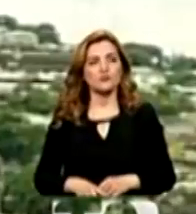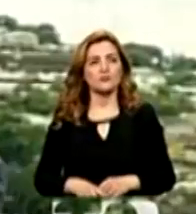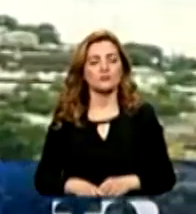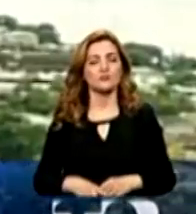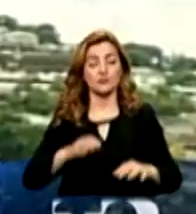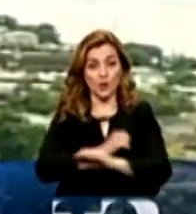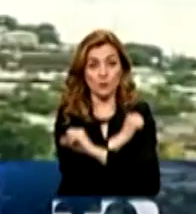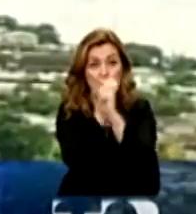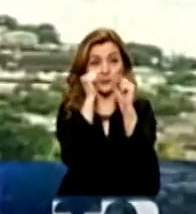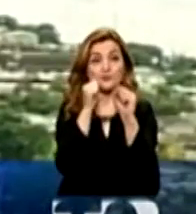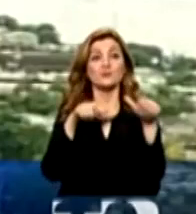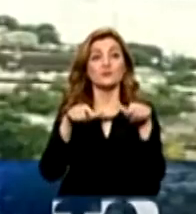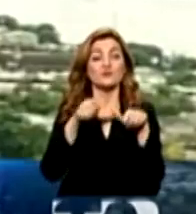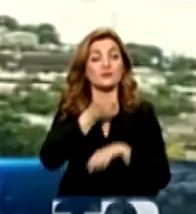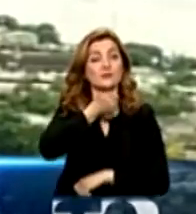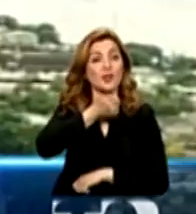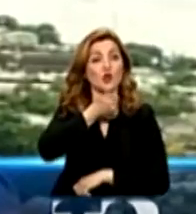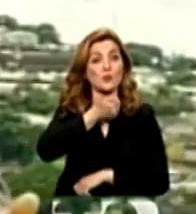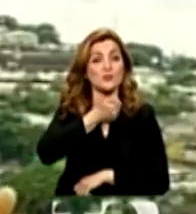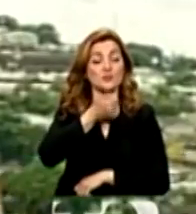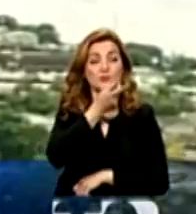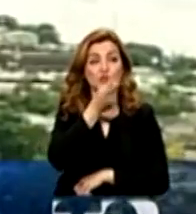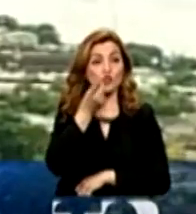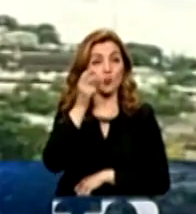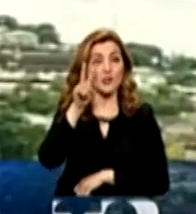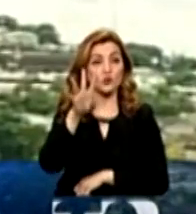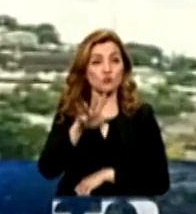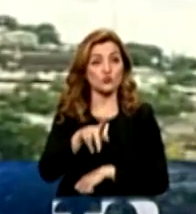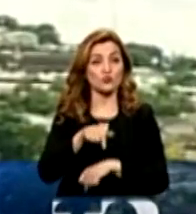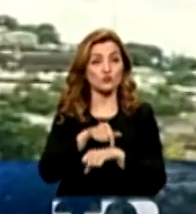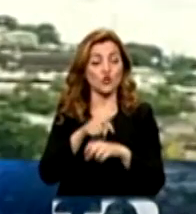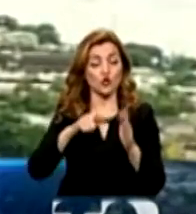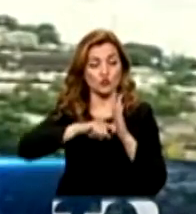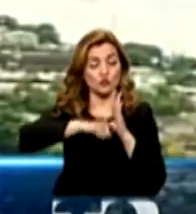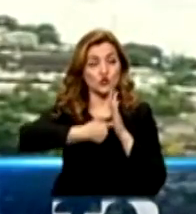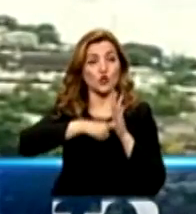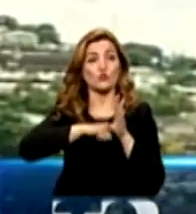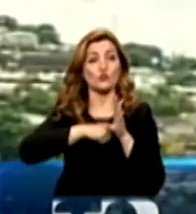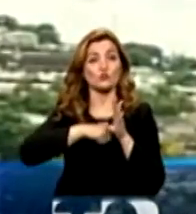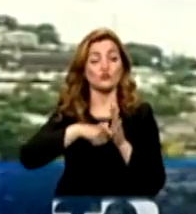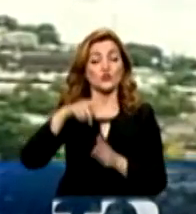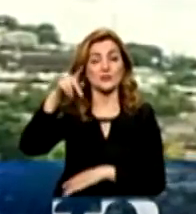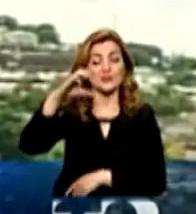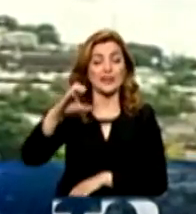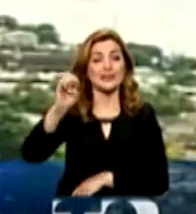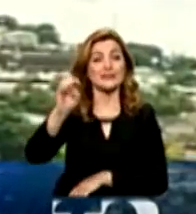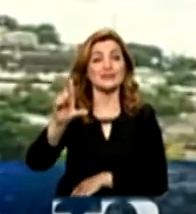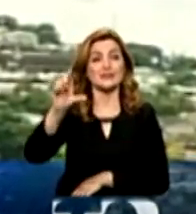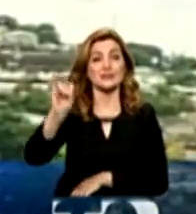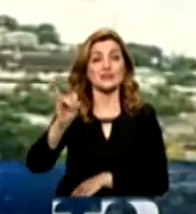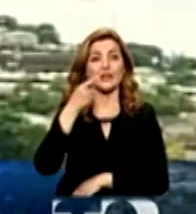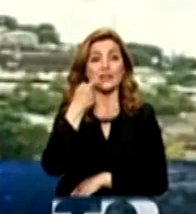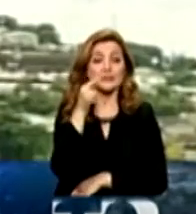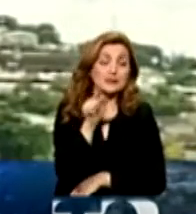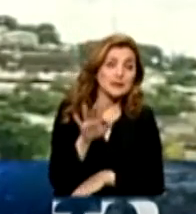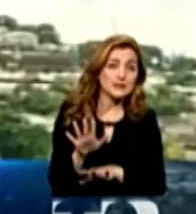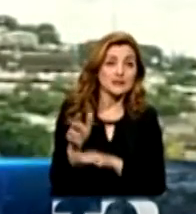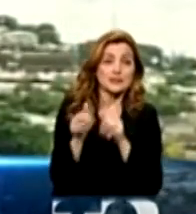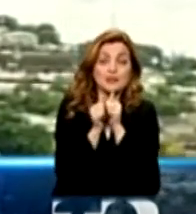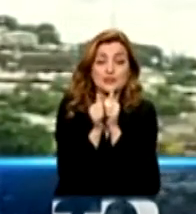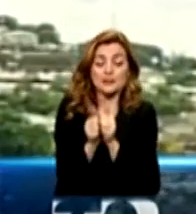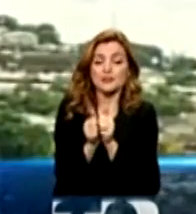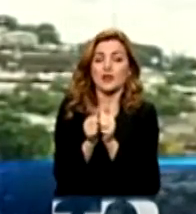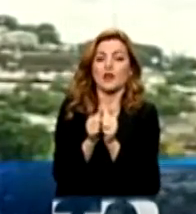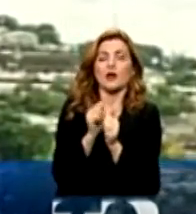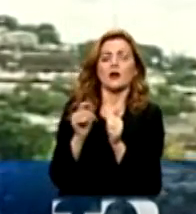Esta mañana en nuestro espacio de entrevistas, los desayunos de 24 horas, el Contralor General del Estado, Pablo Celi, aseguró que acompañará a la